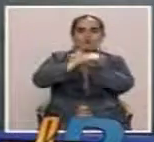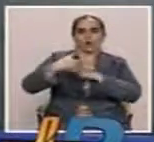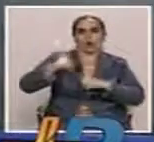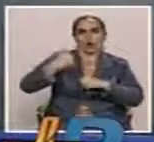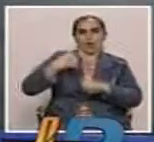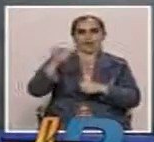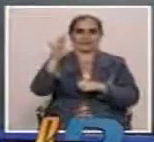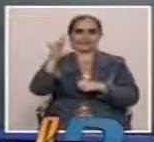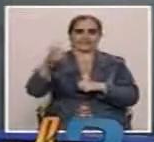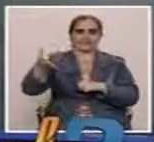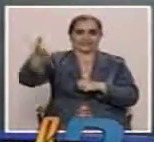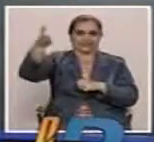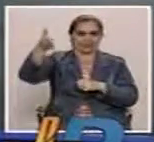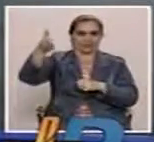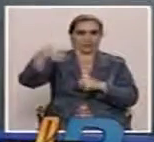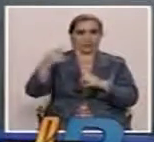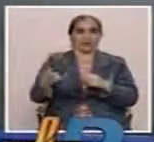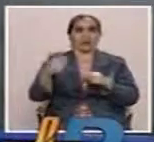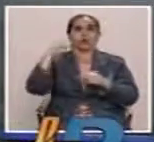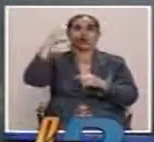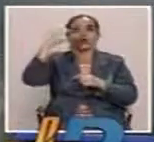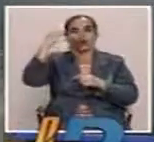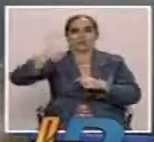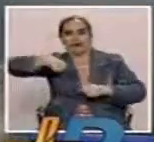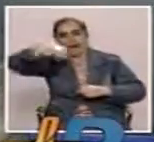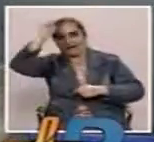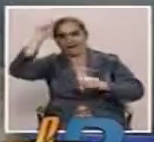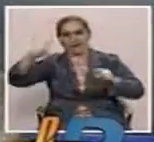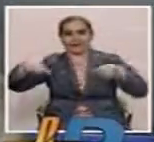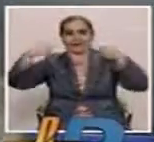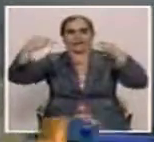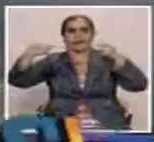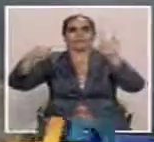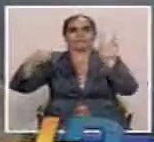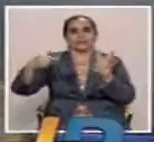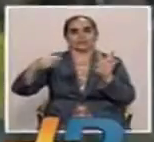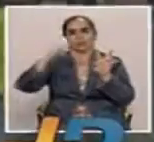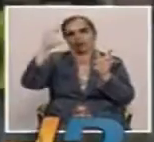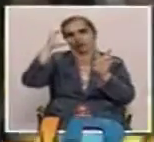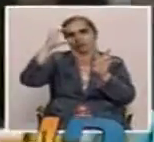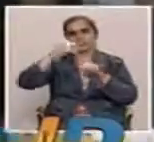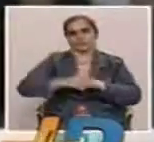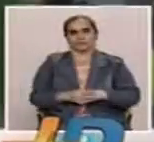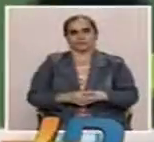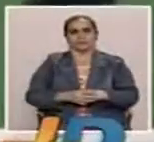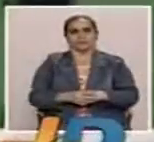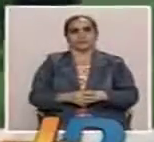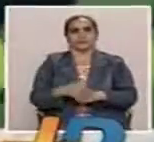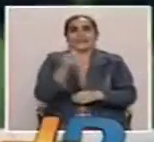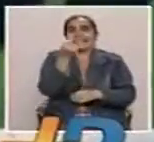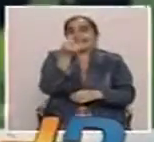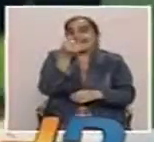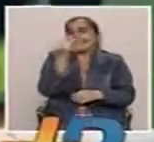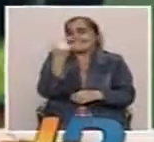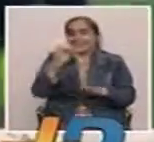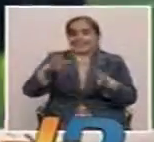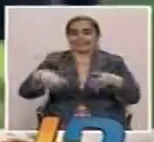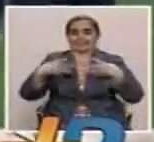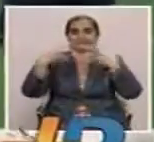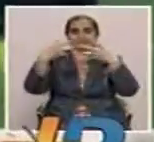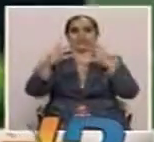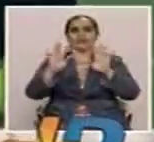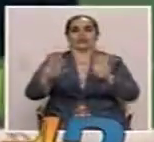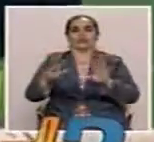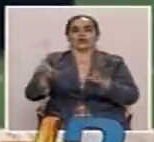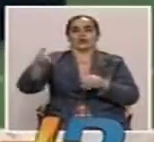ganó 4-3 en un emotivo compromiso ante Venezuela. A un paso de la clasificación quedó la Selección